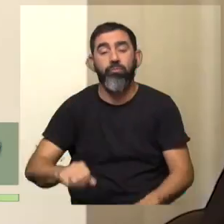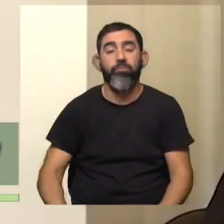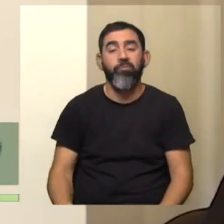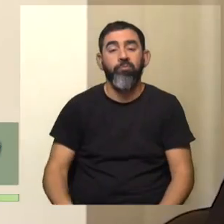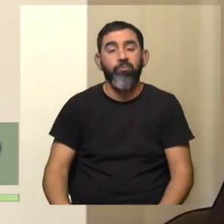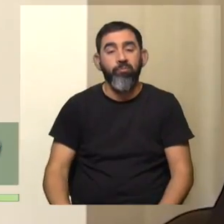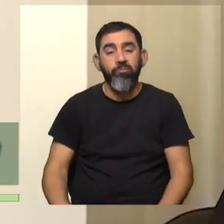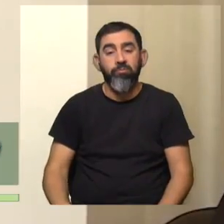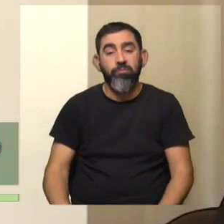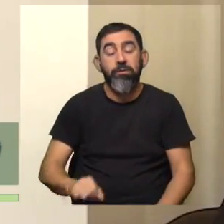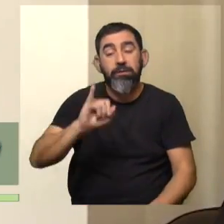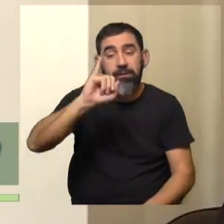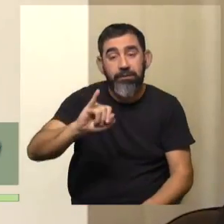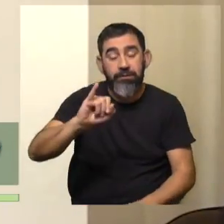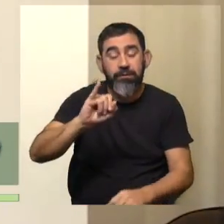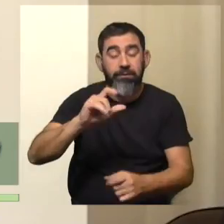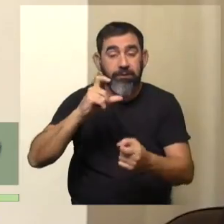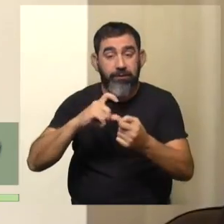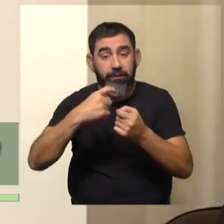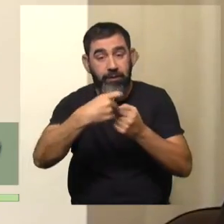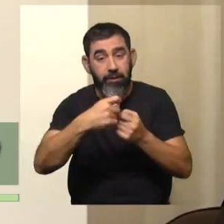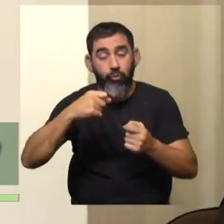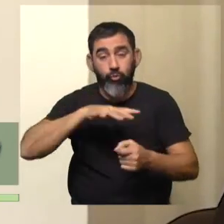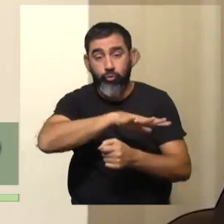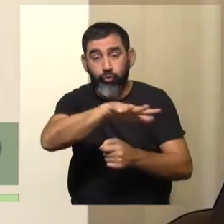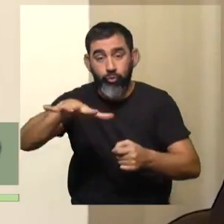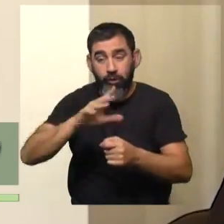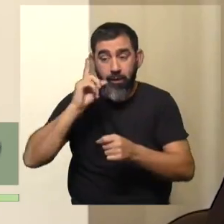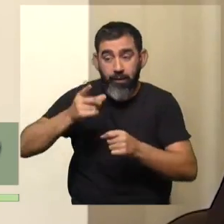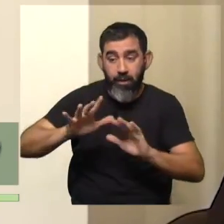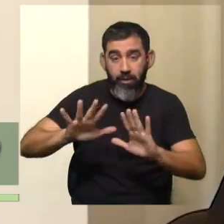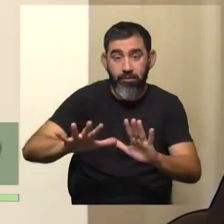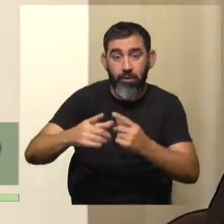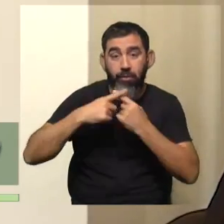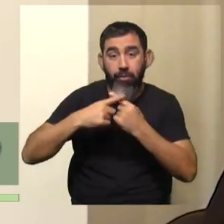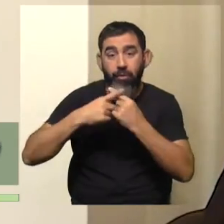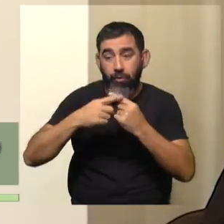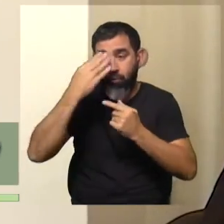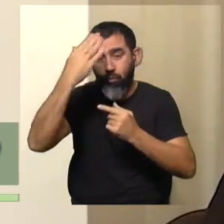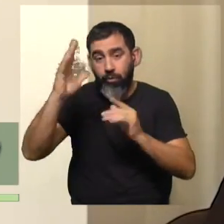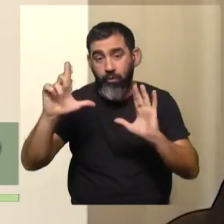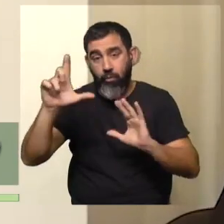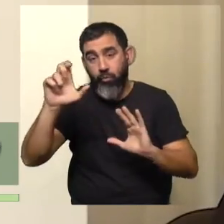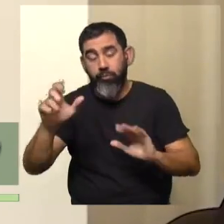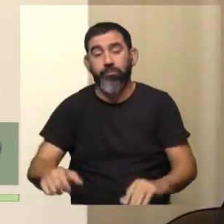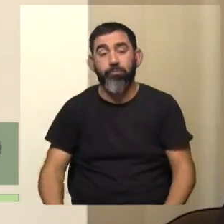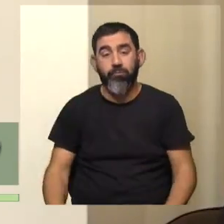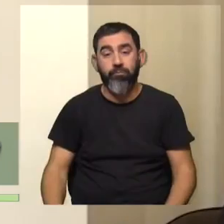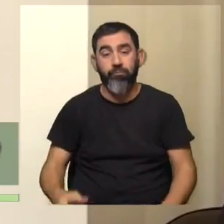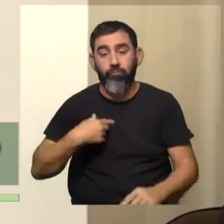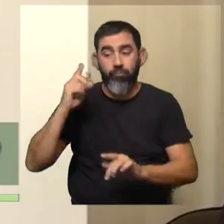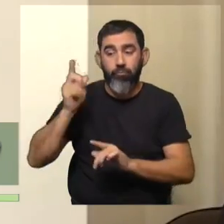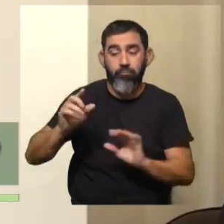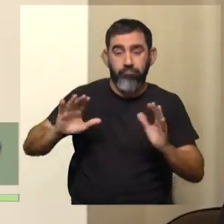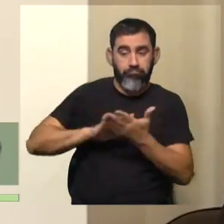en la eventualidad de que el movimiento sindical y los movimientos sociales resuelvan ir por este camino habrá que discutir en el frente amplio obviamente no nosotros no mandatamos